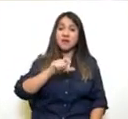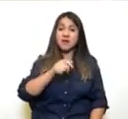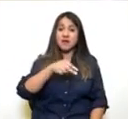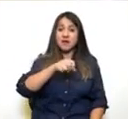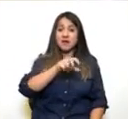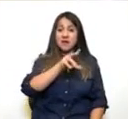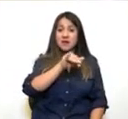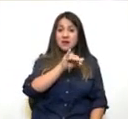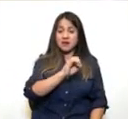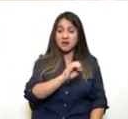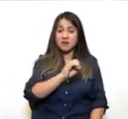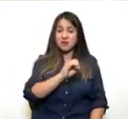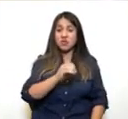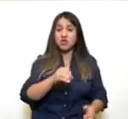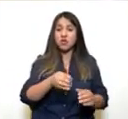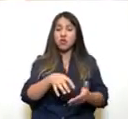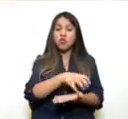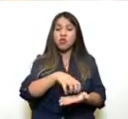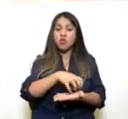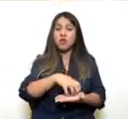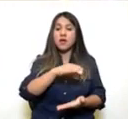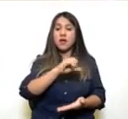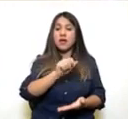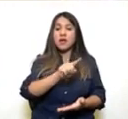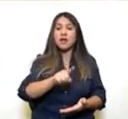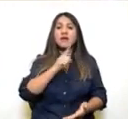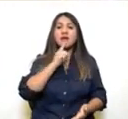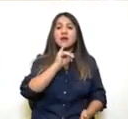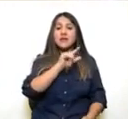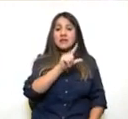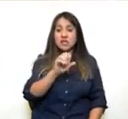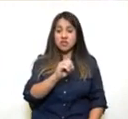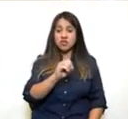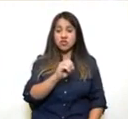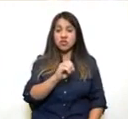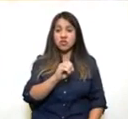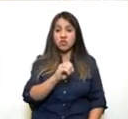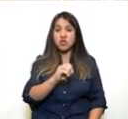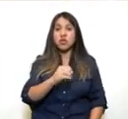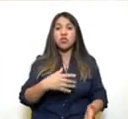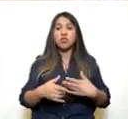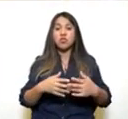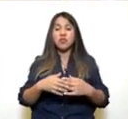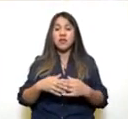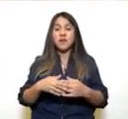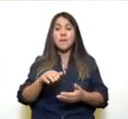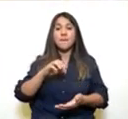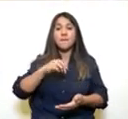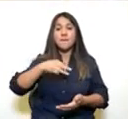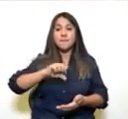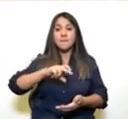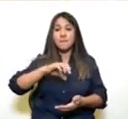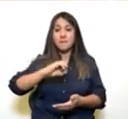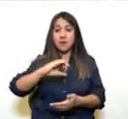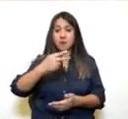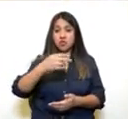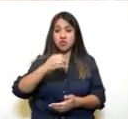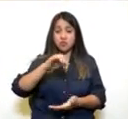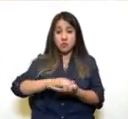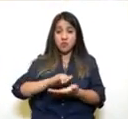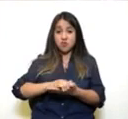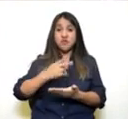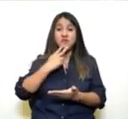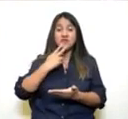parte del castillo salió de la ribera del mapocho y fue llevada a la pintana